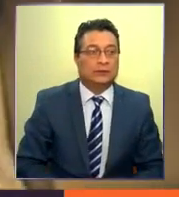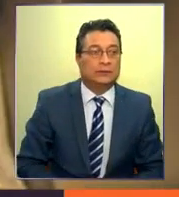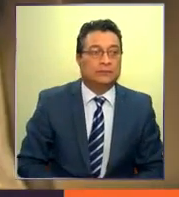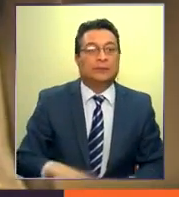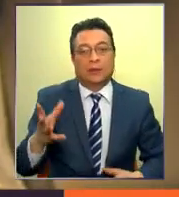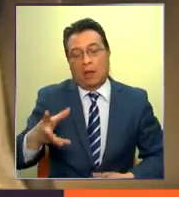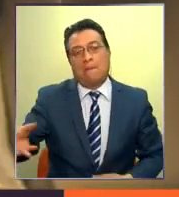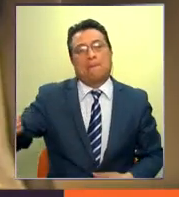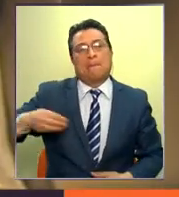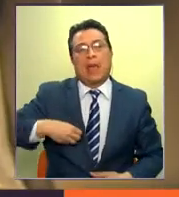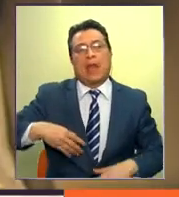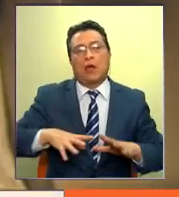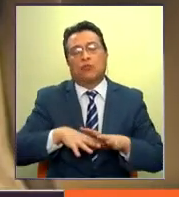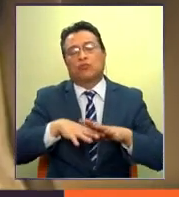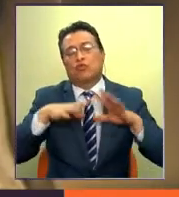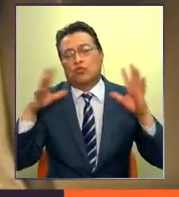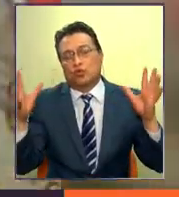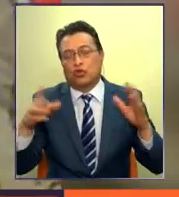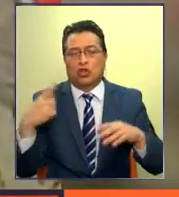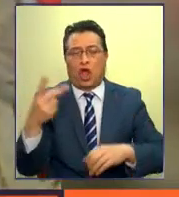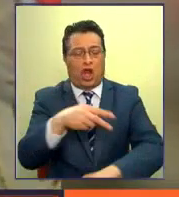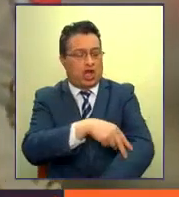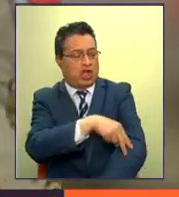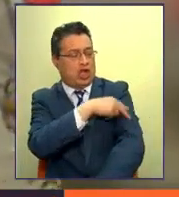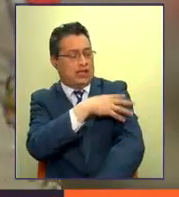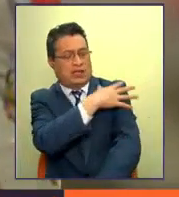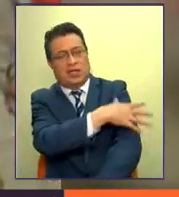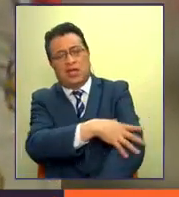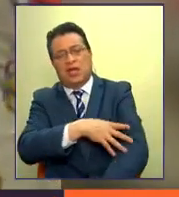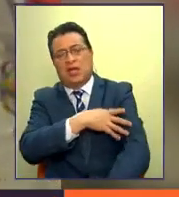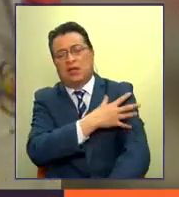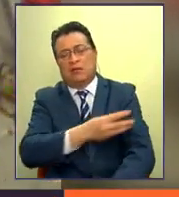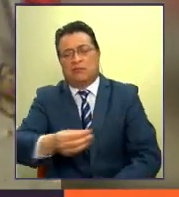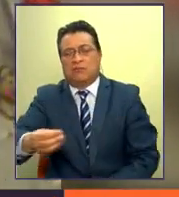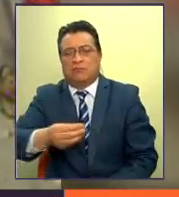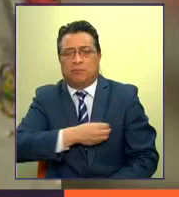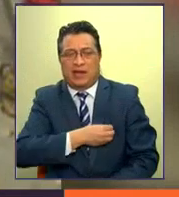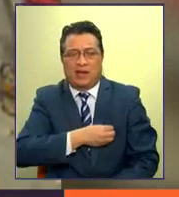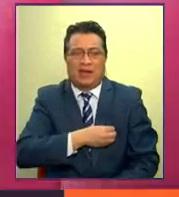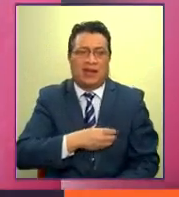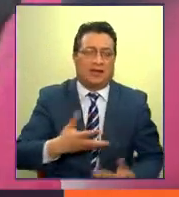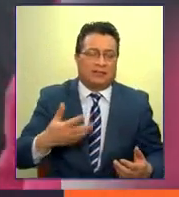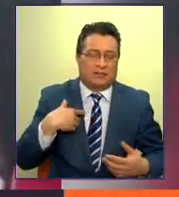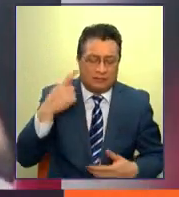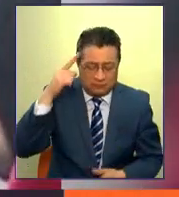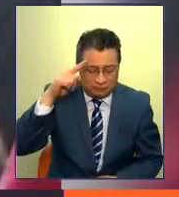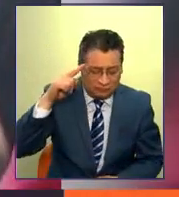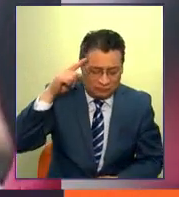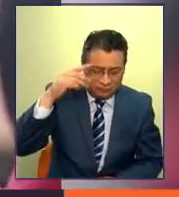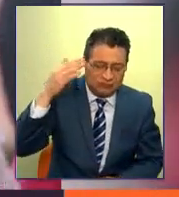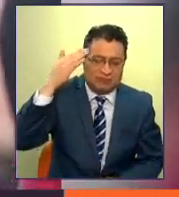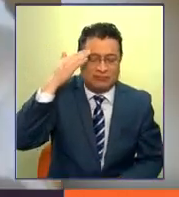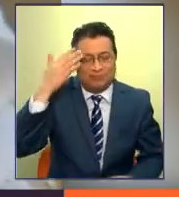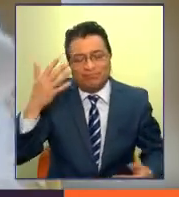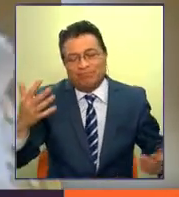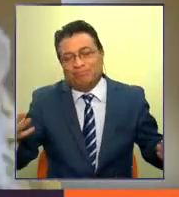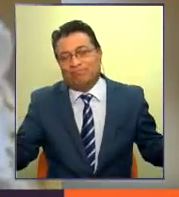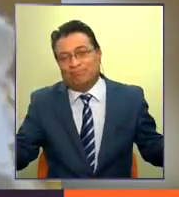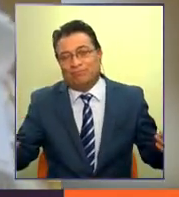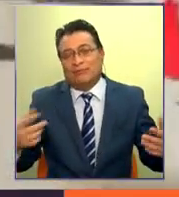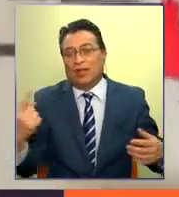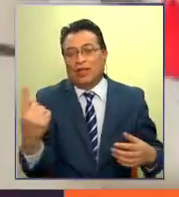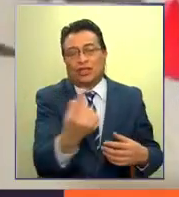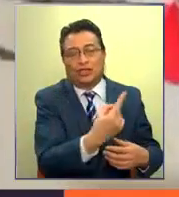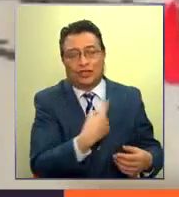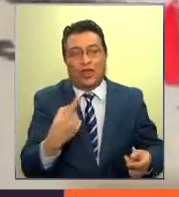tristeza tremenda, yo creo que en todo el Norte Grande. Hay una tremenda pena, hay anhelo, hay nostalgia. Yo creo que los que